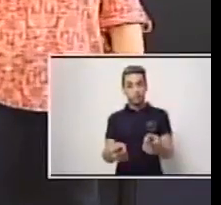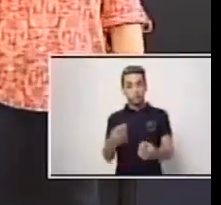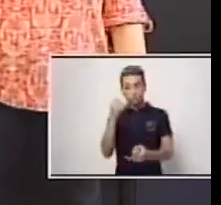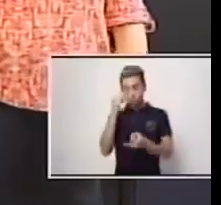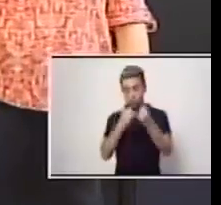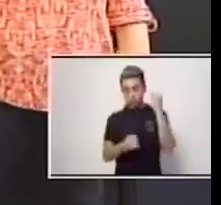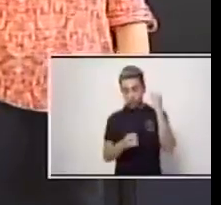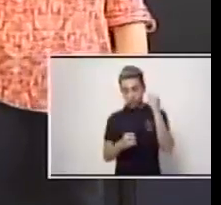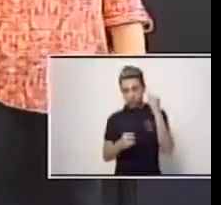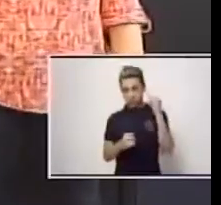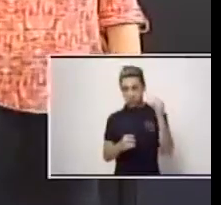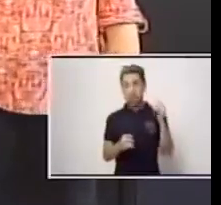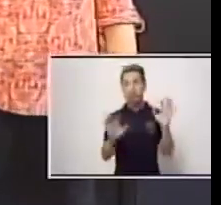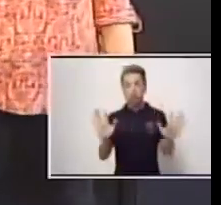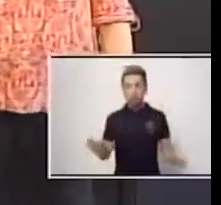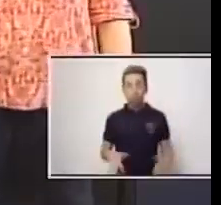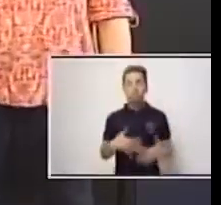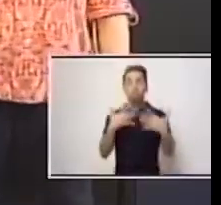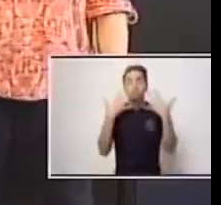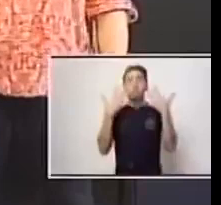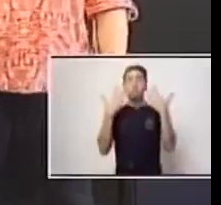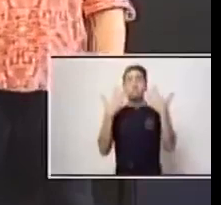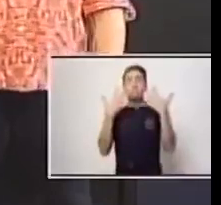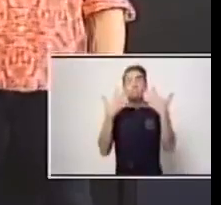Última vez. Inhalo.